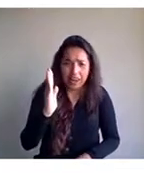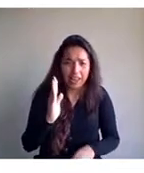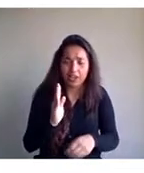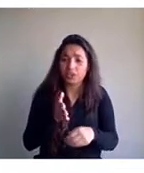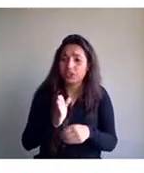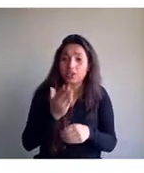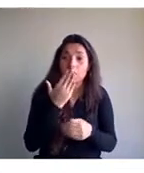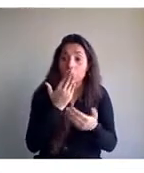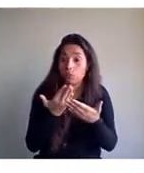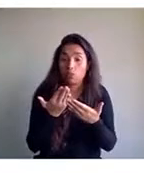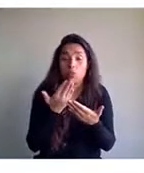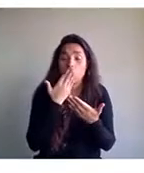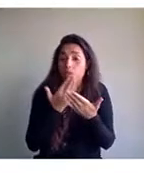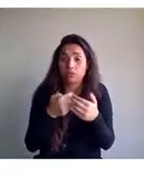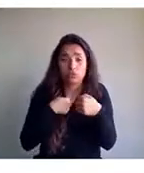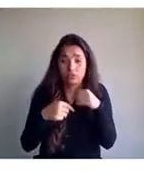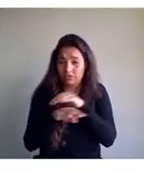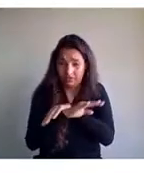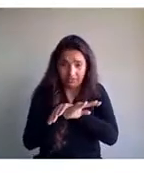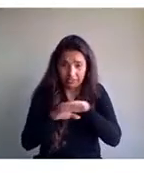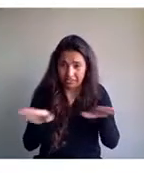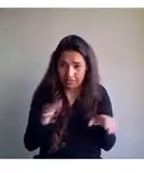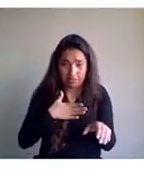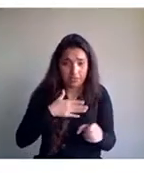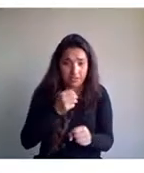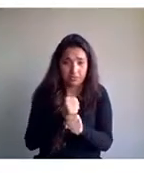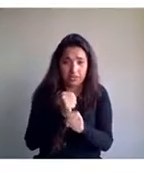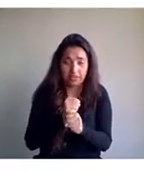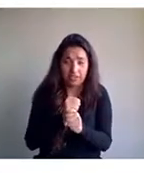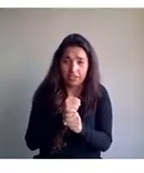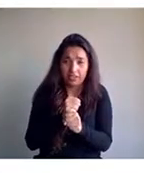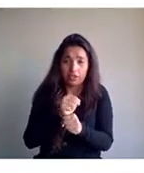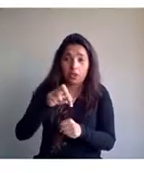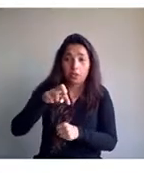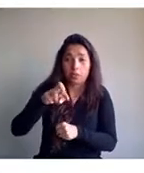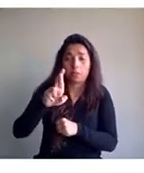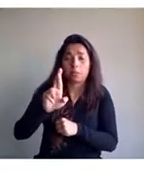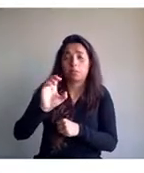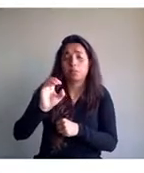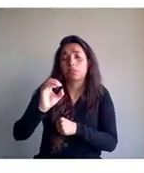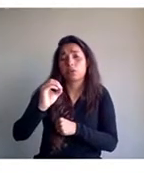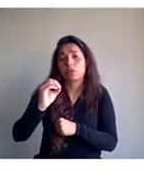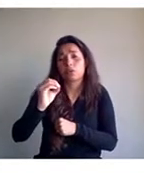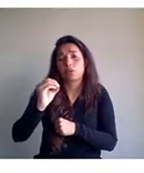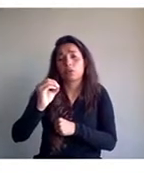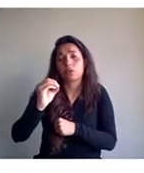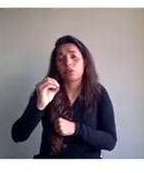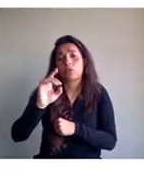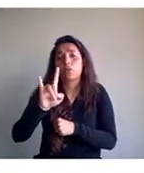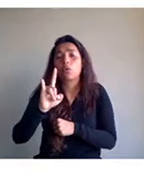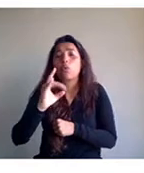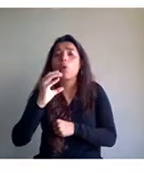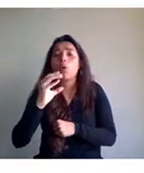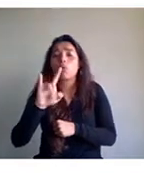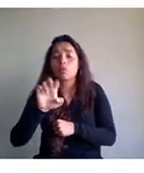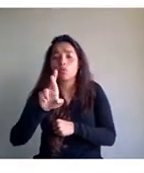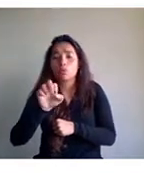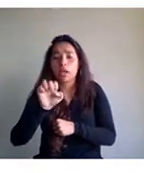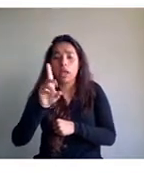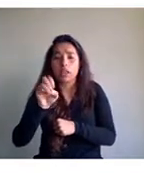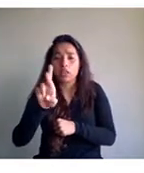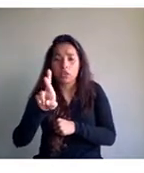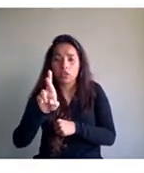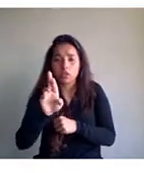que esto va en la dirección correcta porque al fin y al cabo es abordando los retos de varios